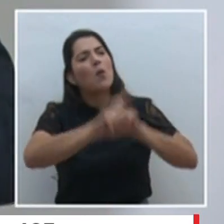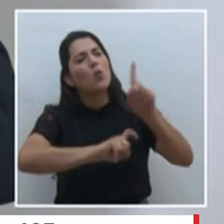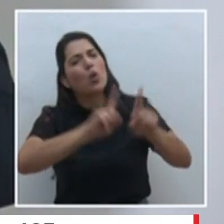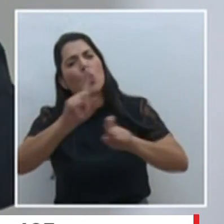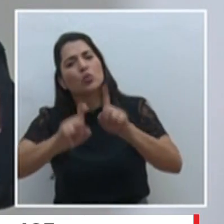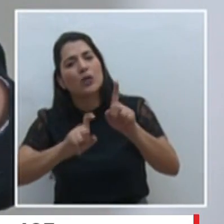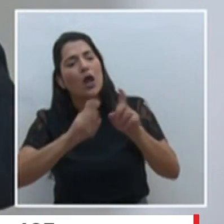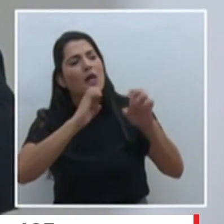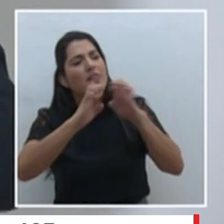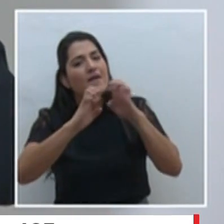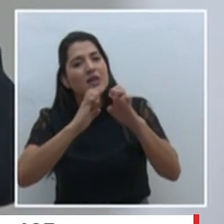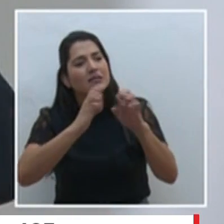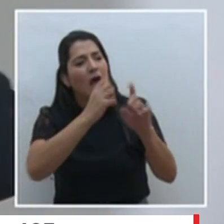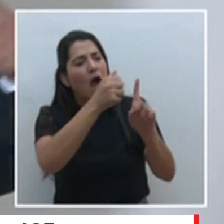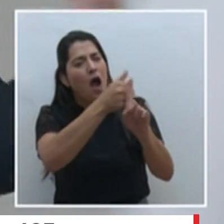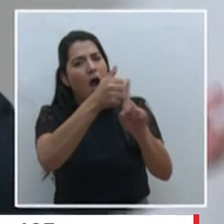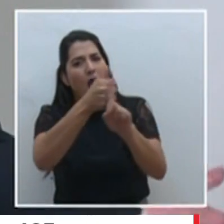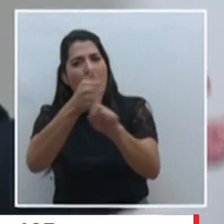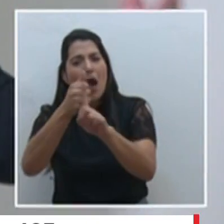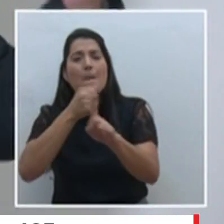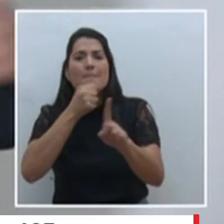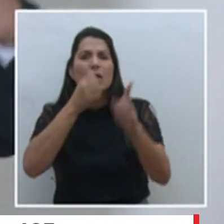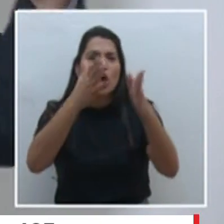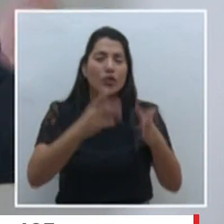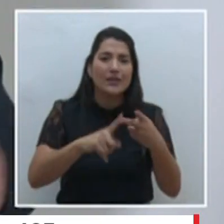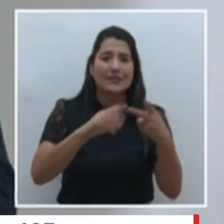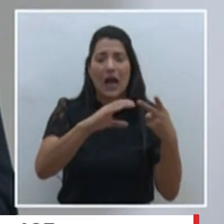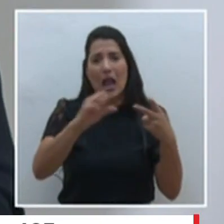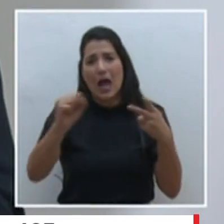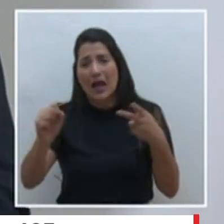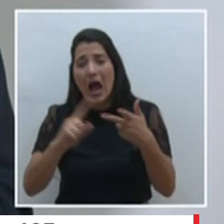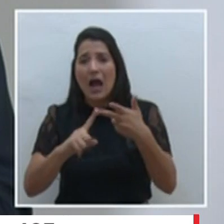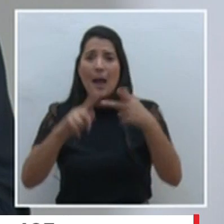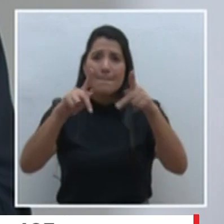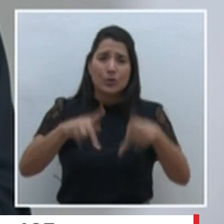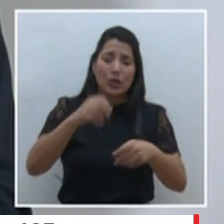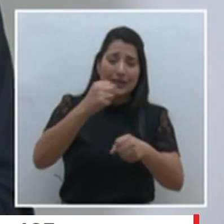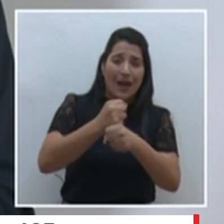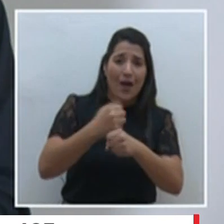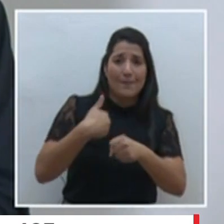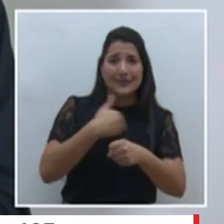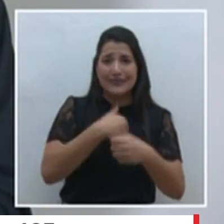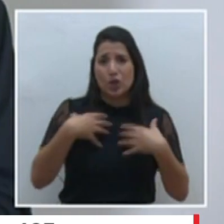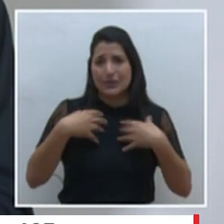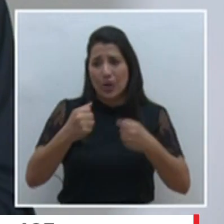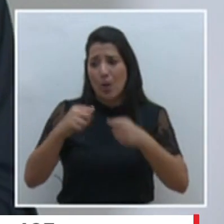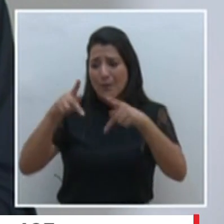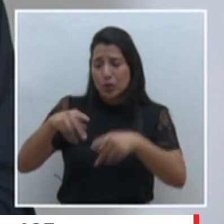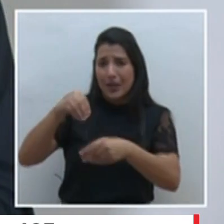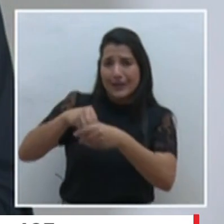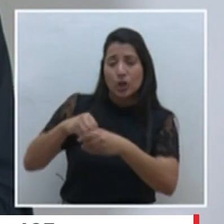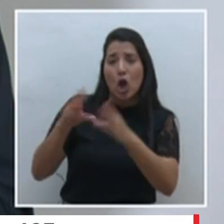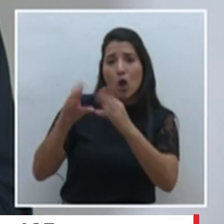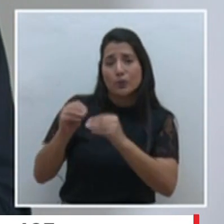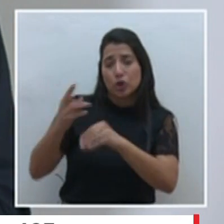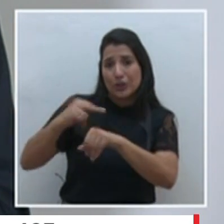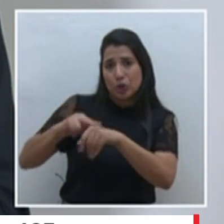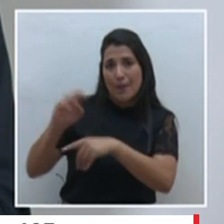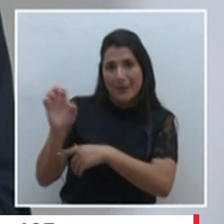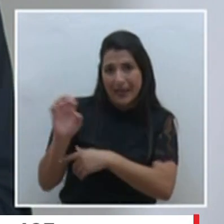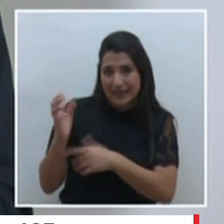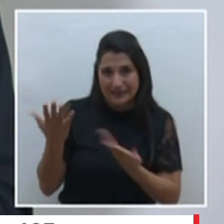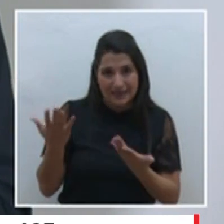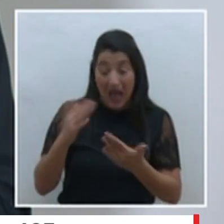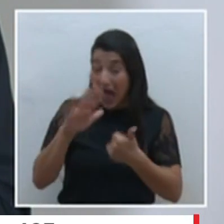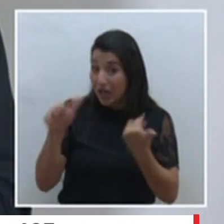periodistas, gente de la caja, gente del ministerio, gente de la comisión. Entonces hace una investigación a todo el nexo epidemiológico. Eso